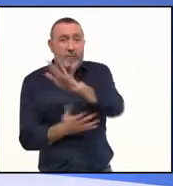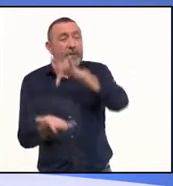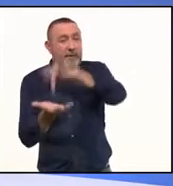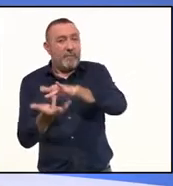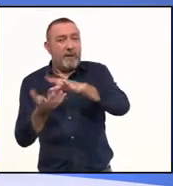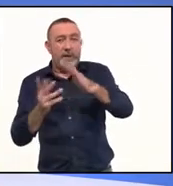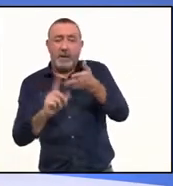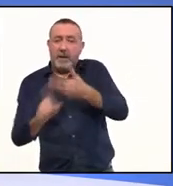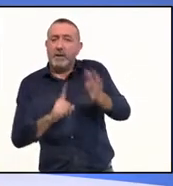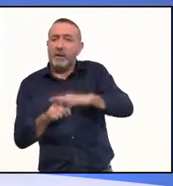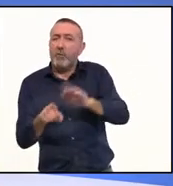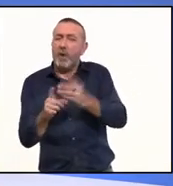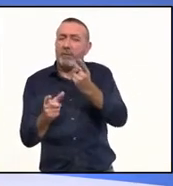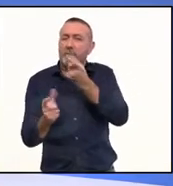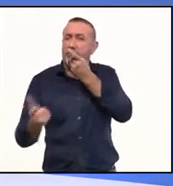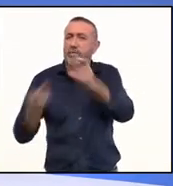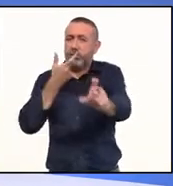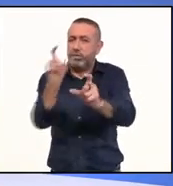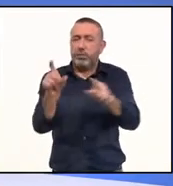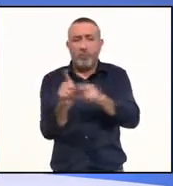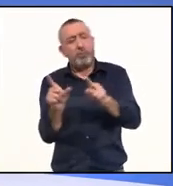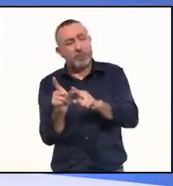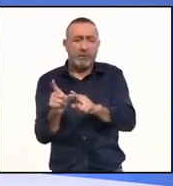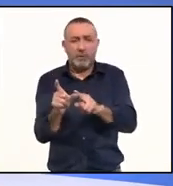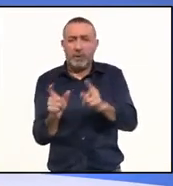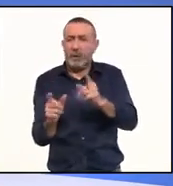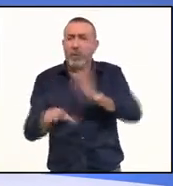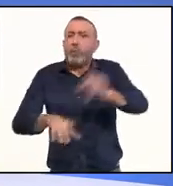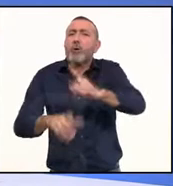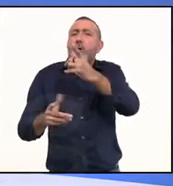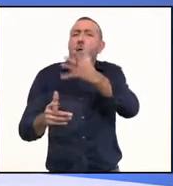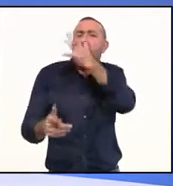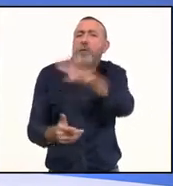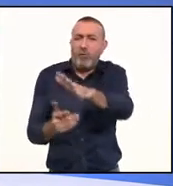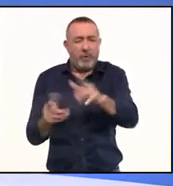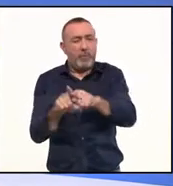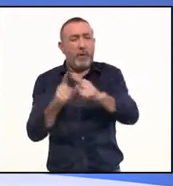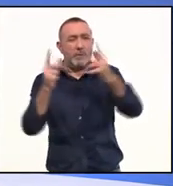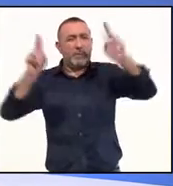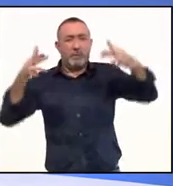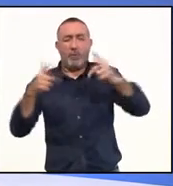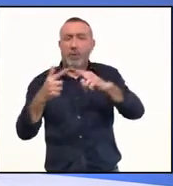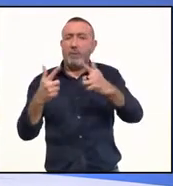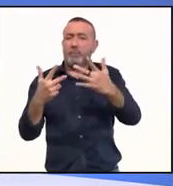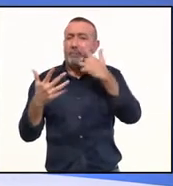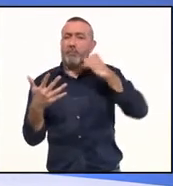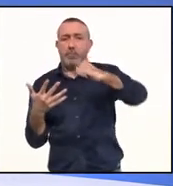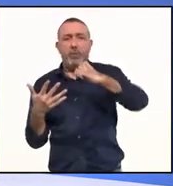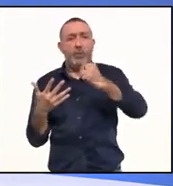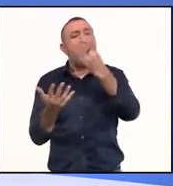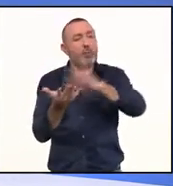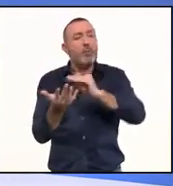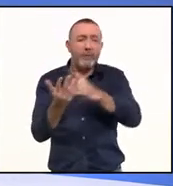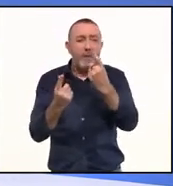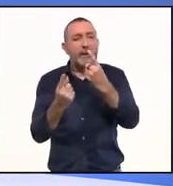extraordinariamente agresivo no era como una especie de como no denuncies ya no en verdad hay que utilizar mucho y muy bien el lenguaje para que